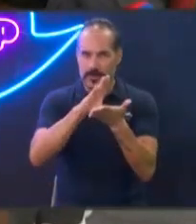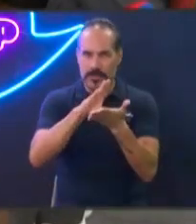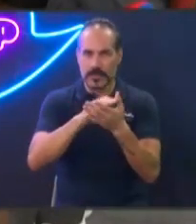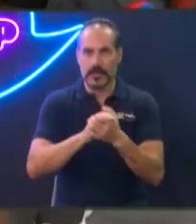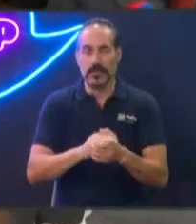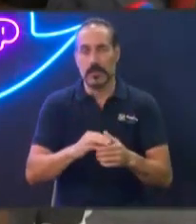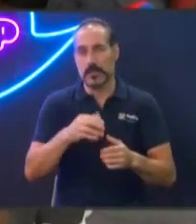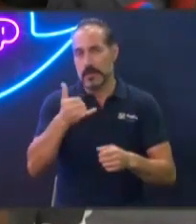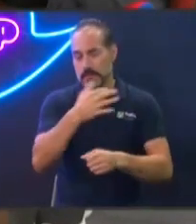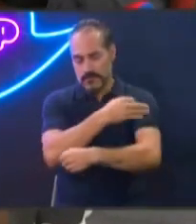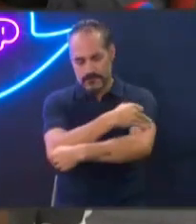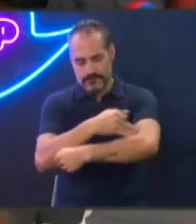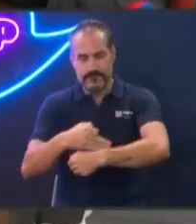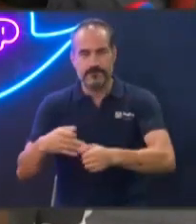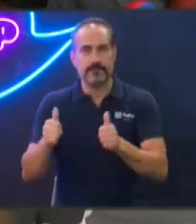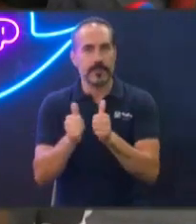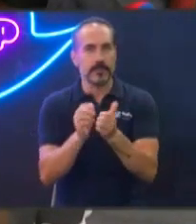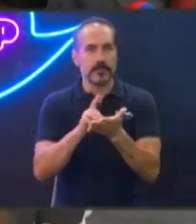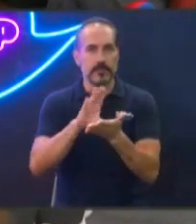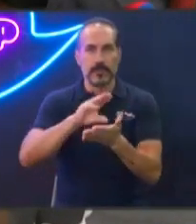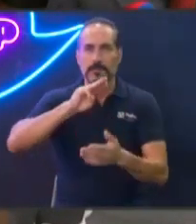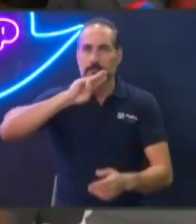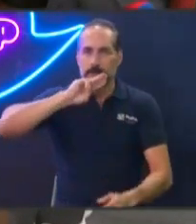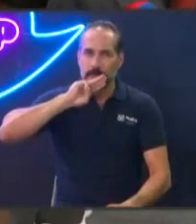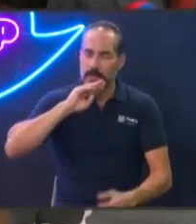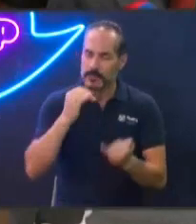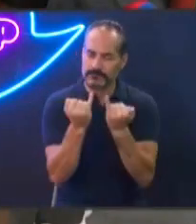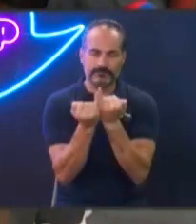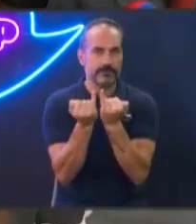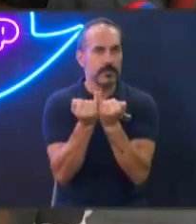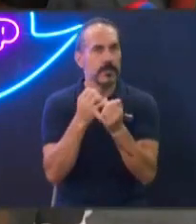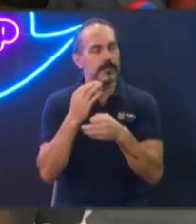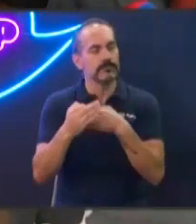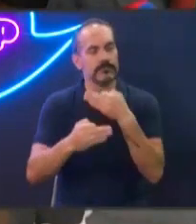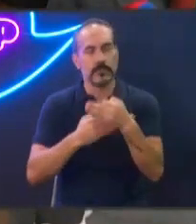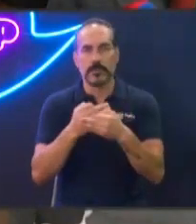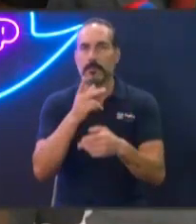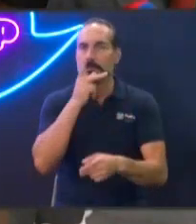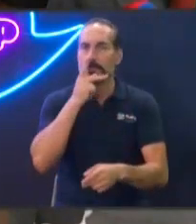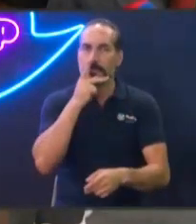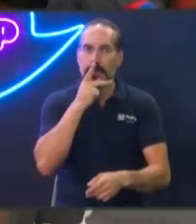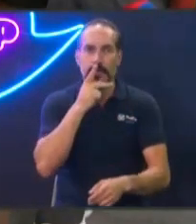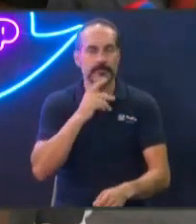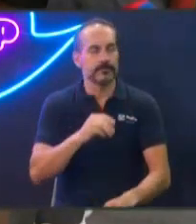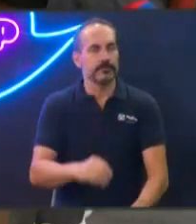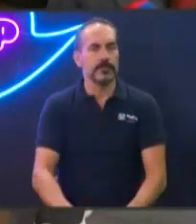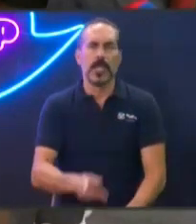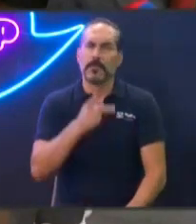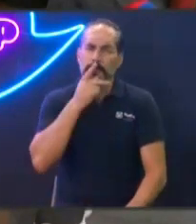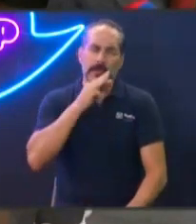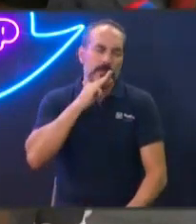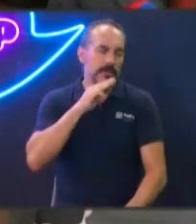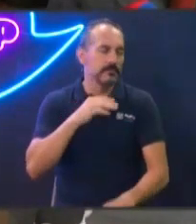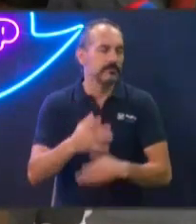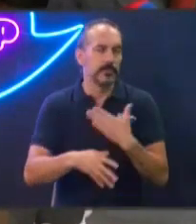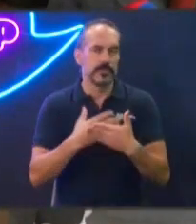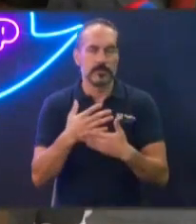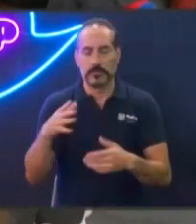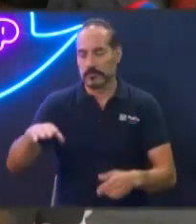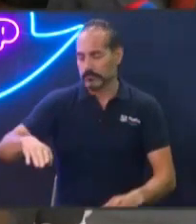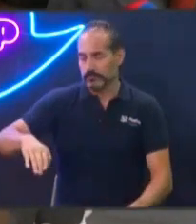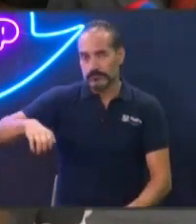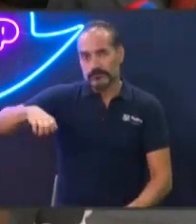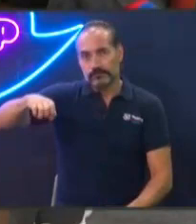familiares de personas con discapacidad mamás que también en en la parte papás y demás que es en la parte de edad temprana hay que ir